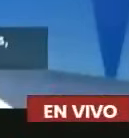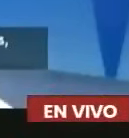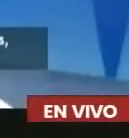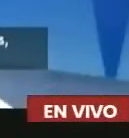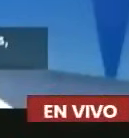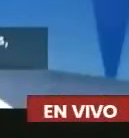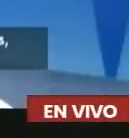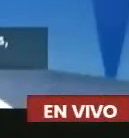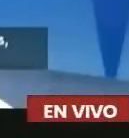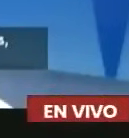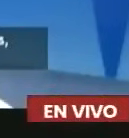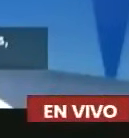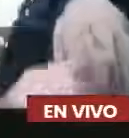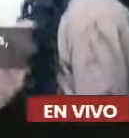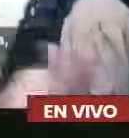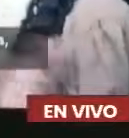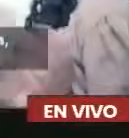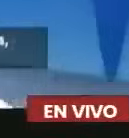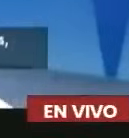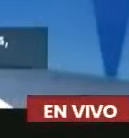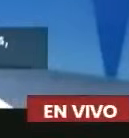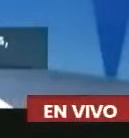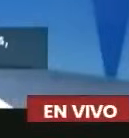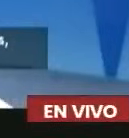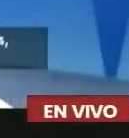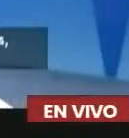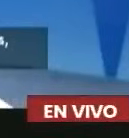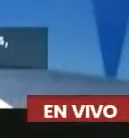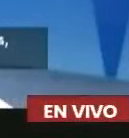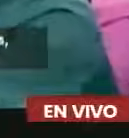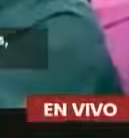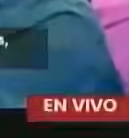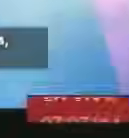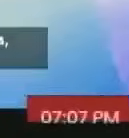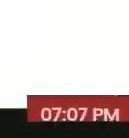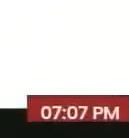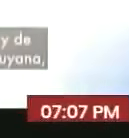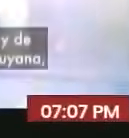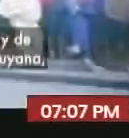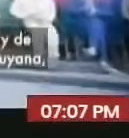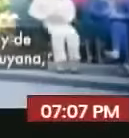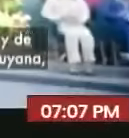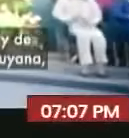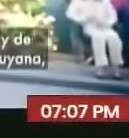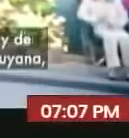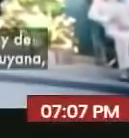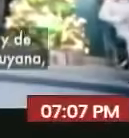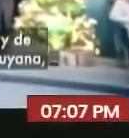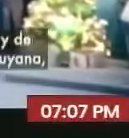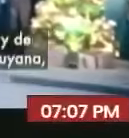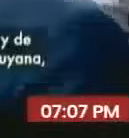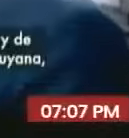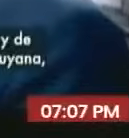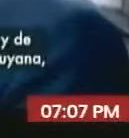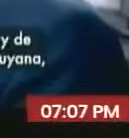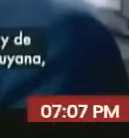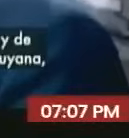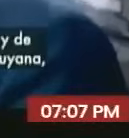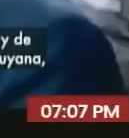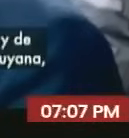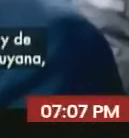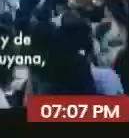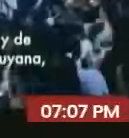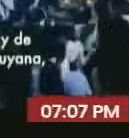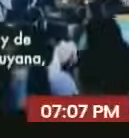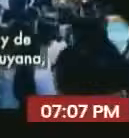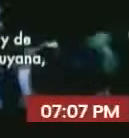a construir nuevas relaciones comerciales, económicas, de cooperación integral. Punto a favor, el que no va a dejar que se aprovechen